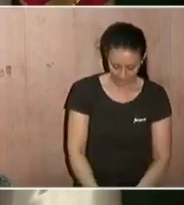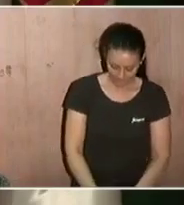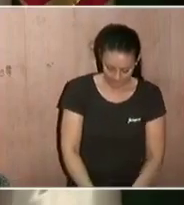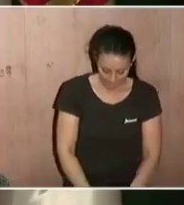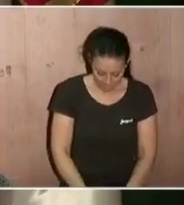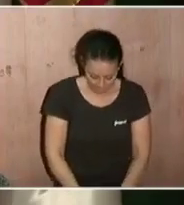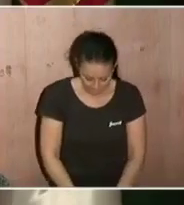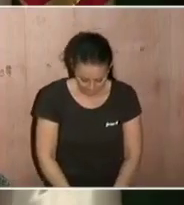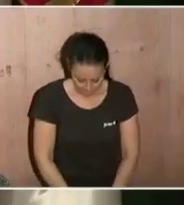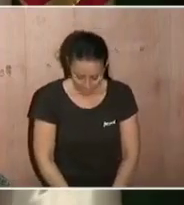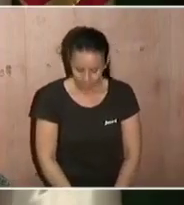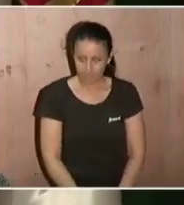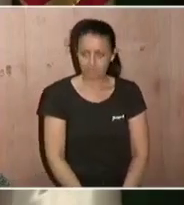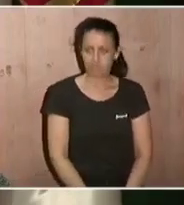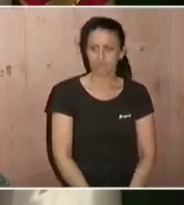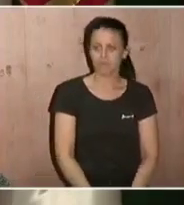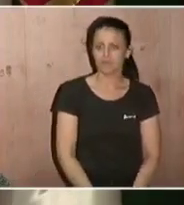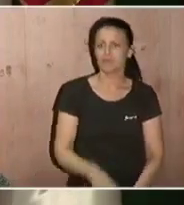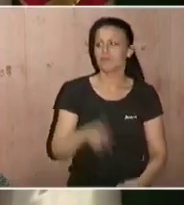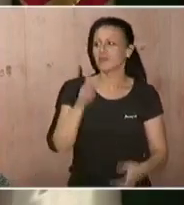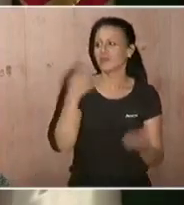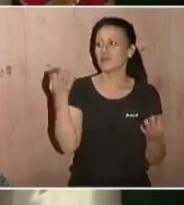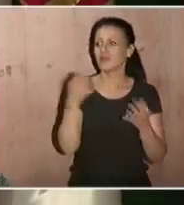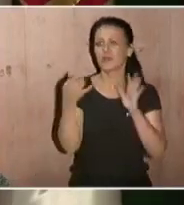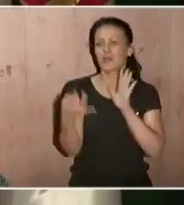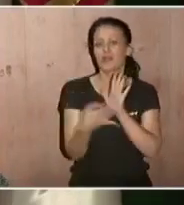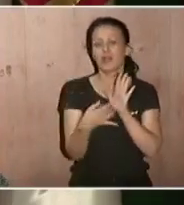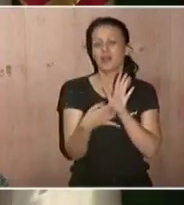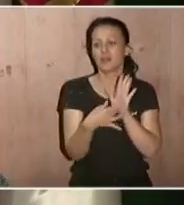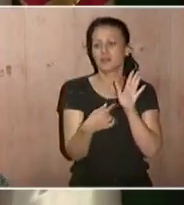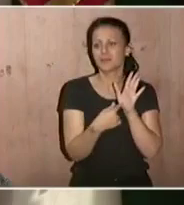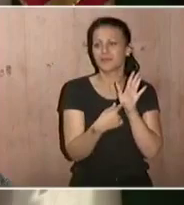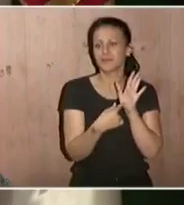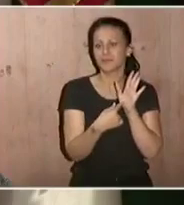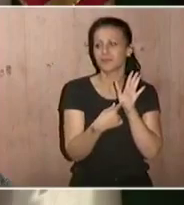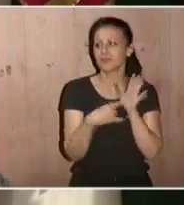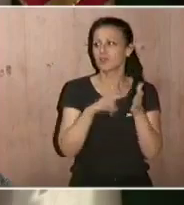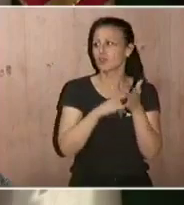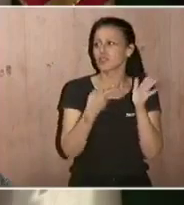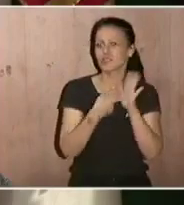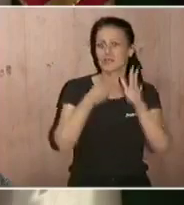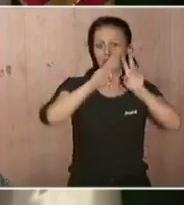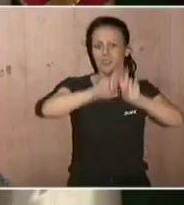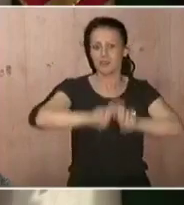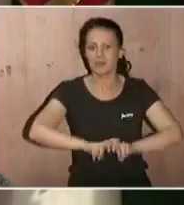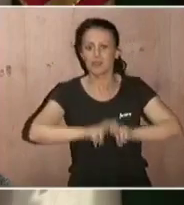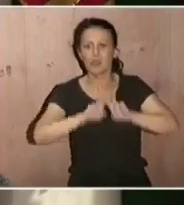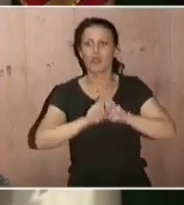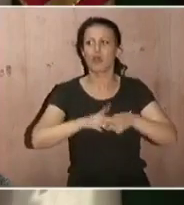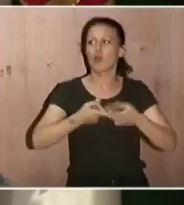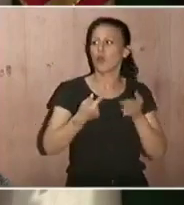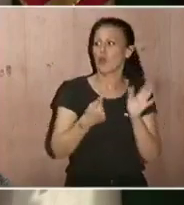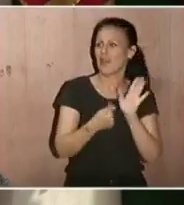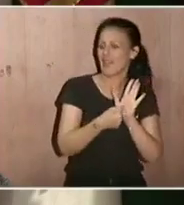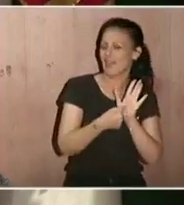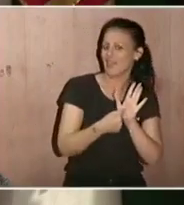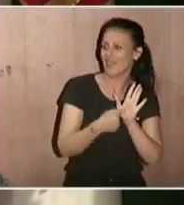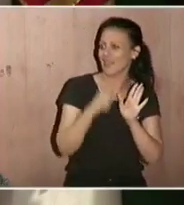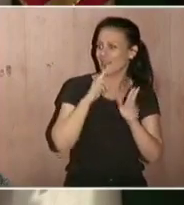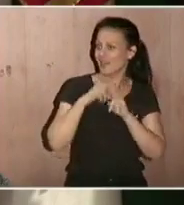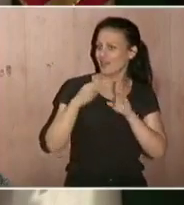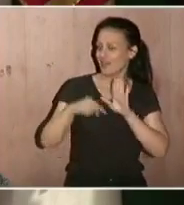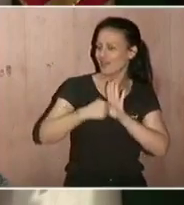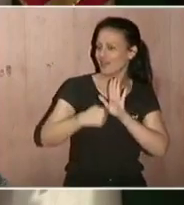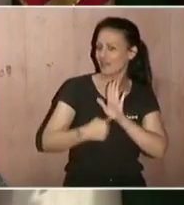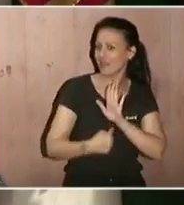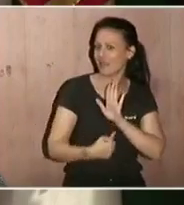Tenemos que regirlos por indicios de calidad, y los indicios de calidad son los sistemas de revisión, las citas, y otros elementos en